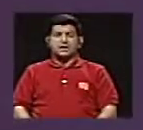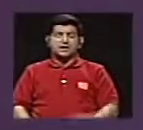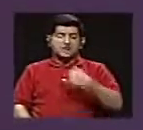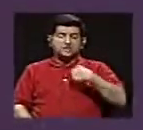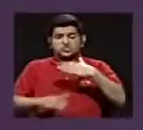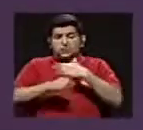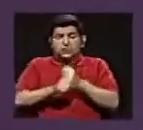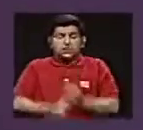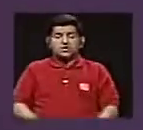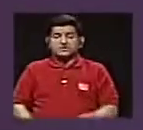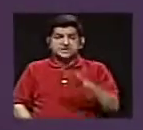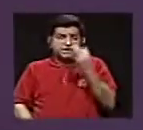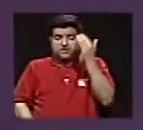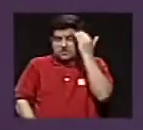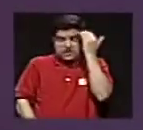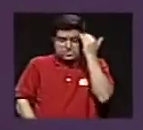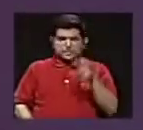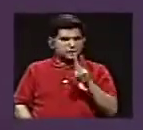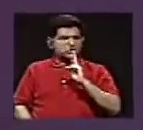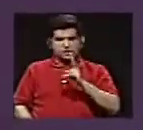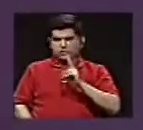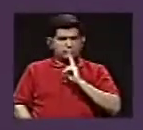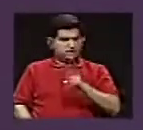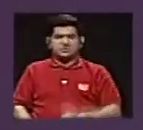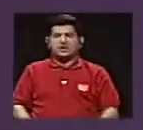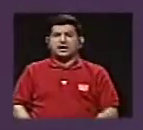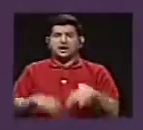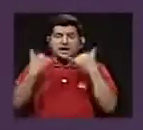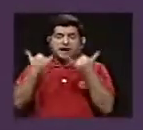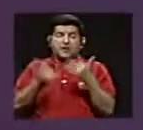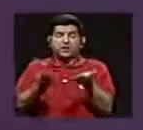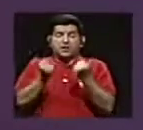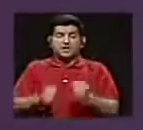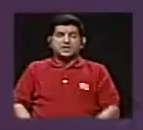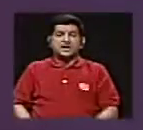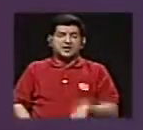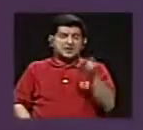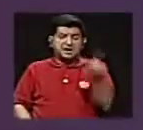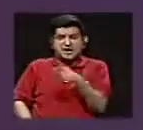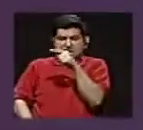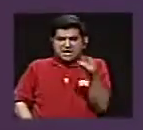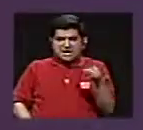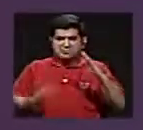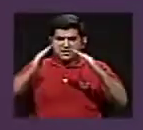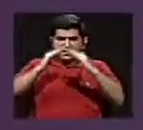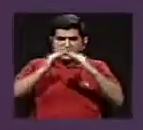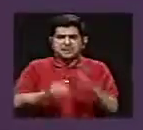que no es cierto. Ahora están para, con ganas de botar las casas.